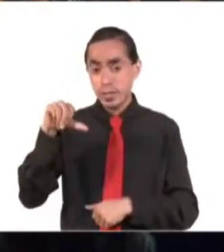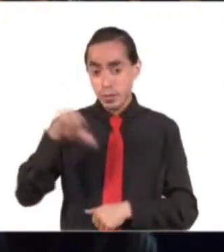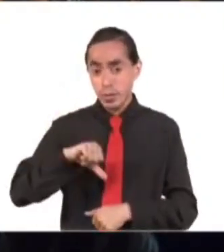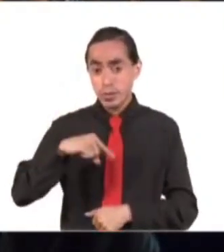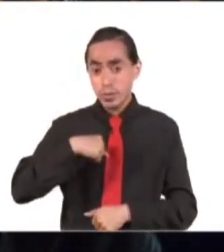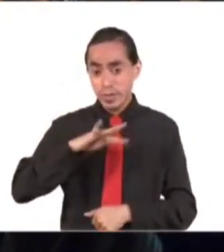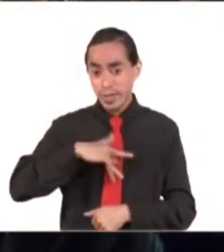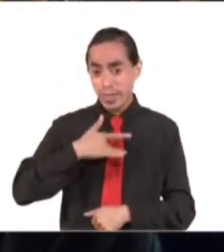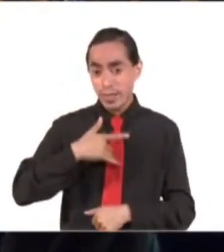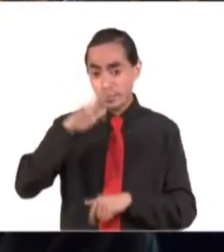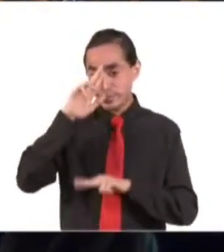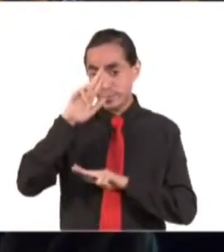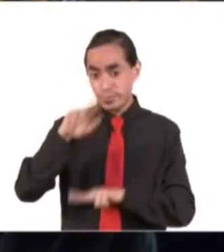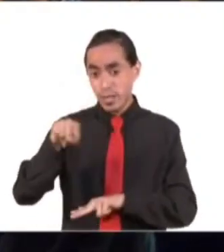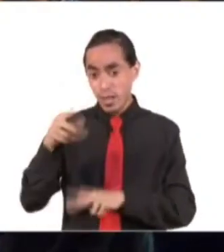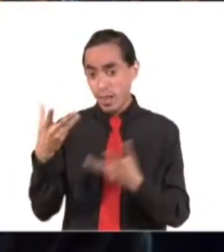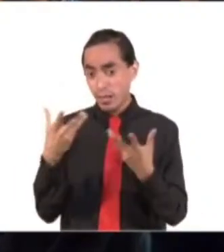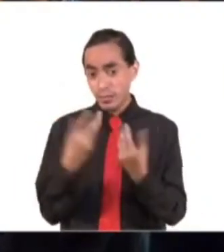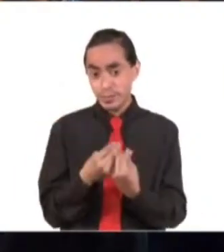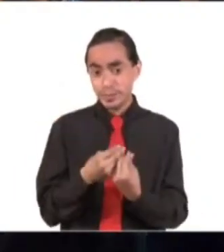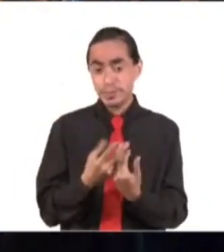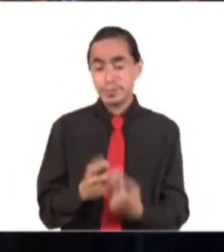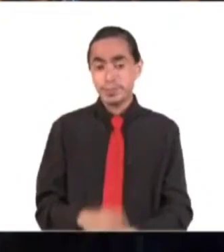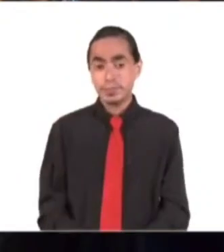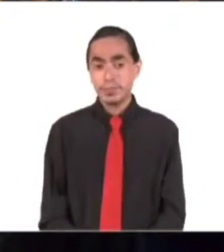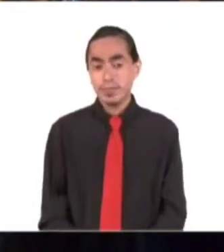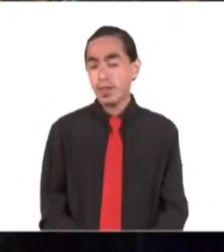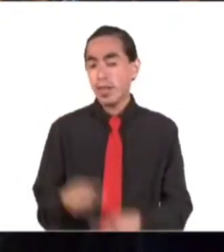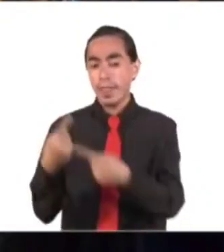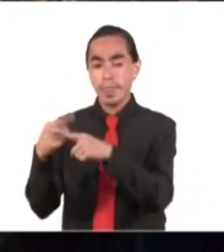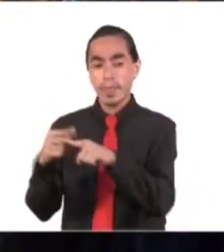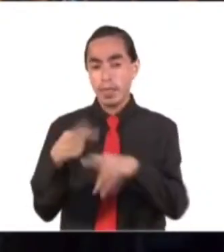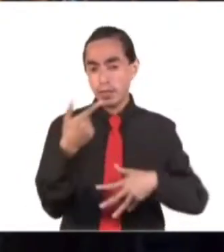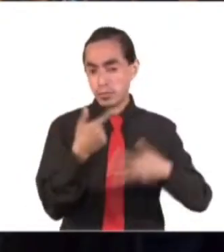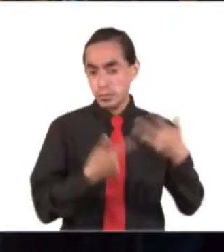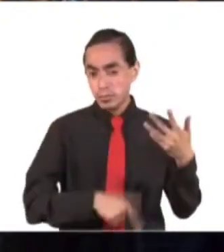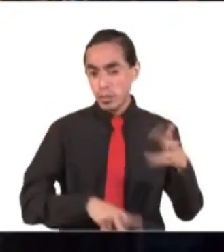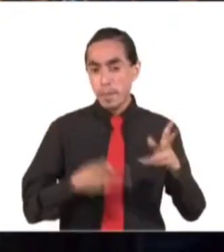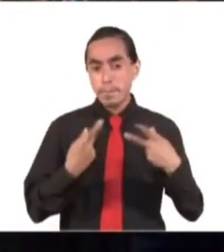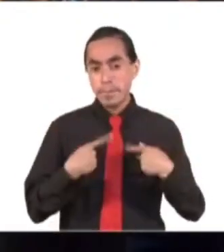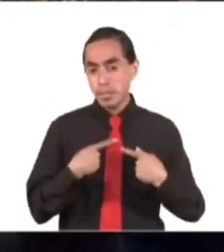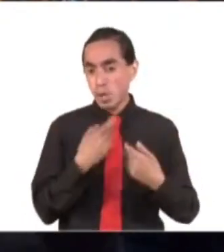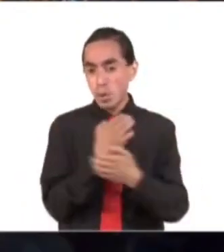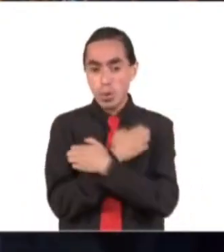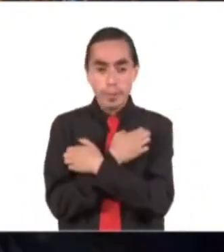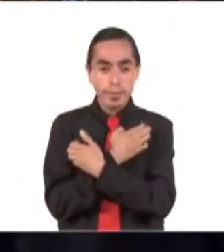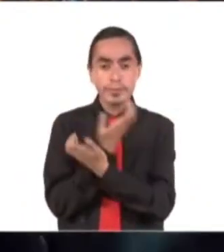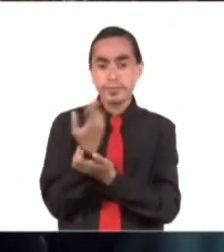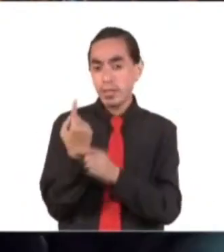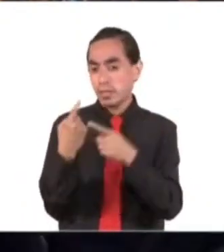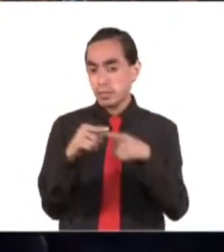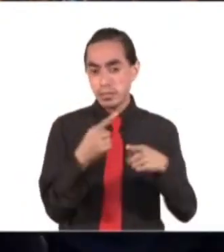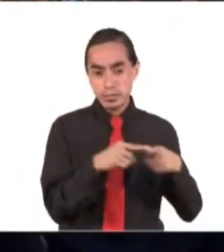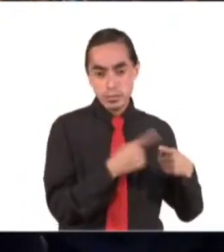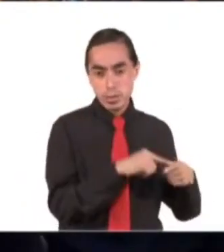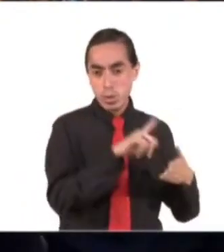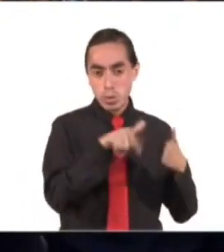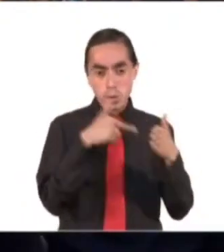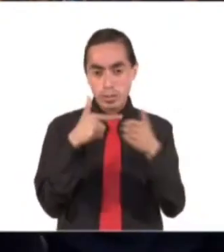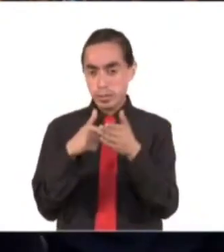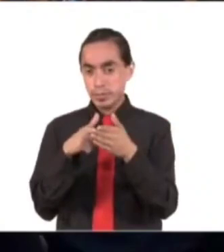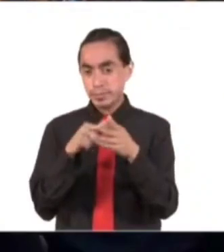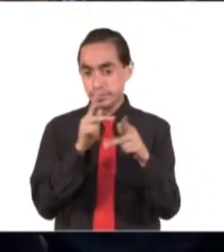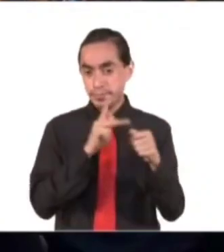entre ustedes y distintos académicos de distintos lugares del país.